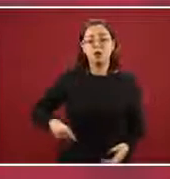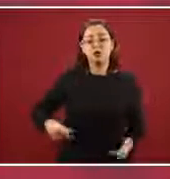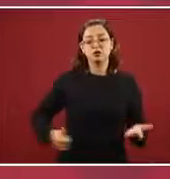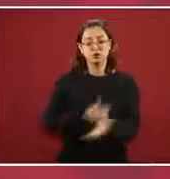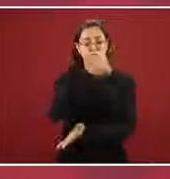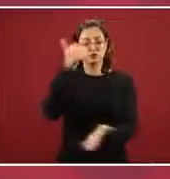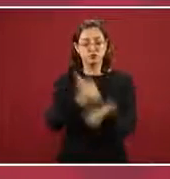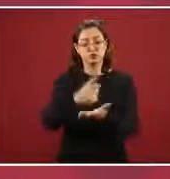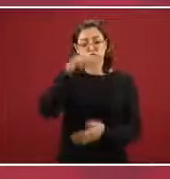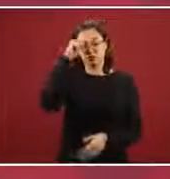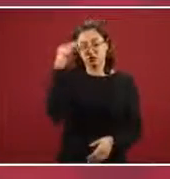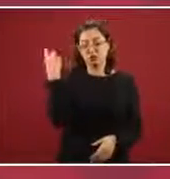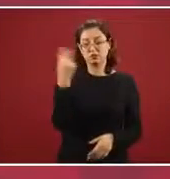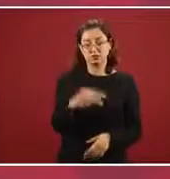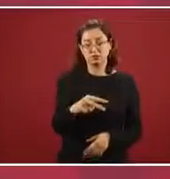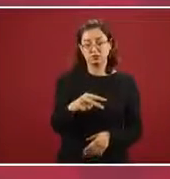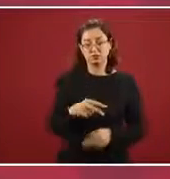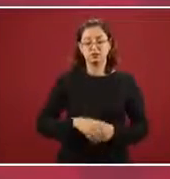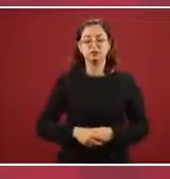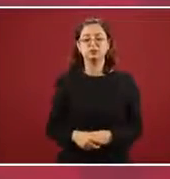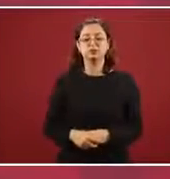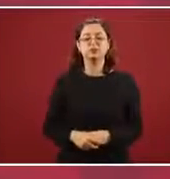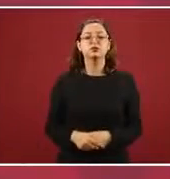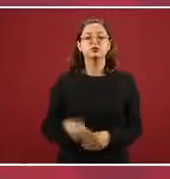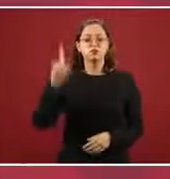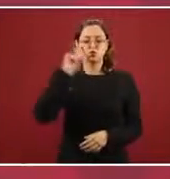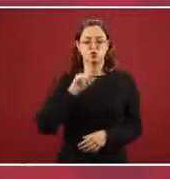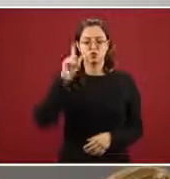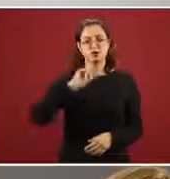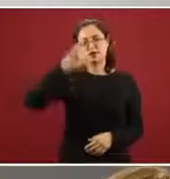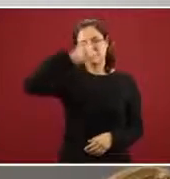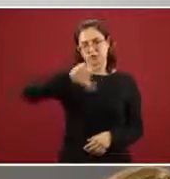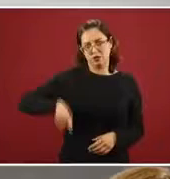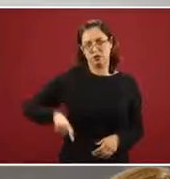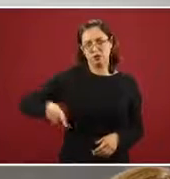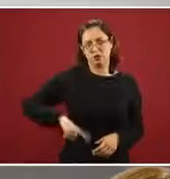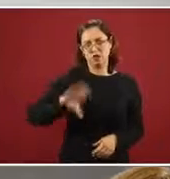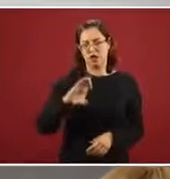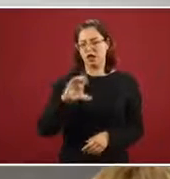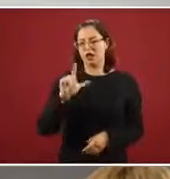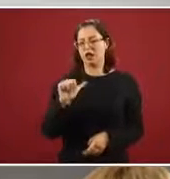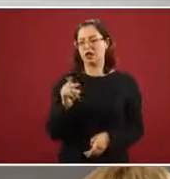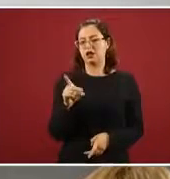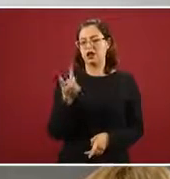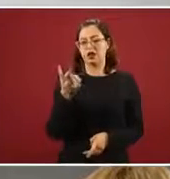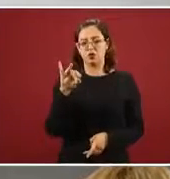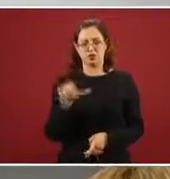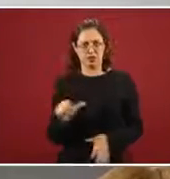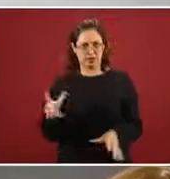México, de Claudia Sheinbaum. Entonces, aquí